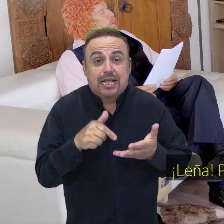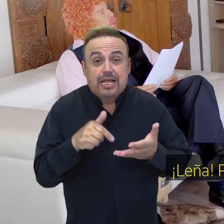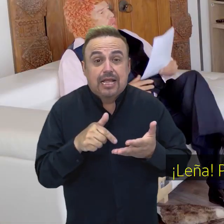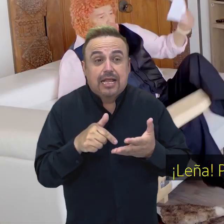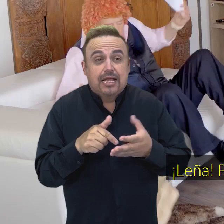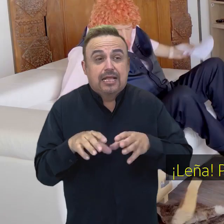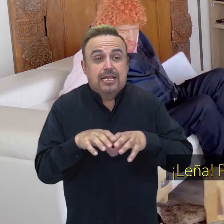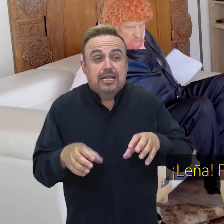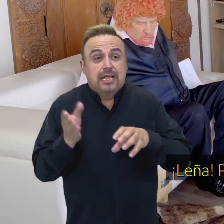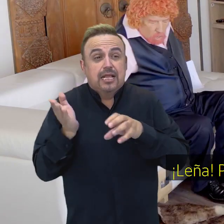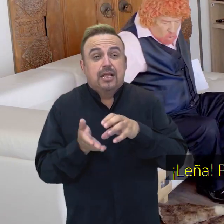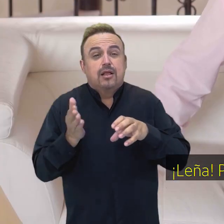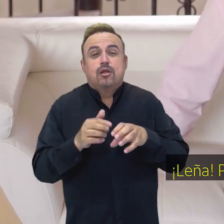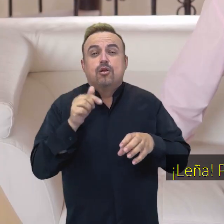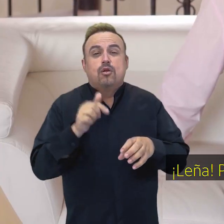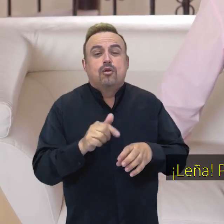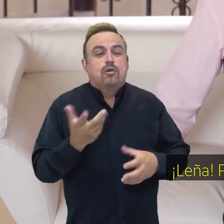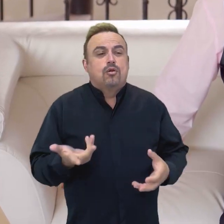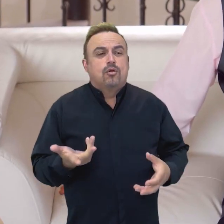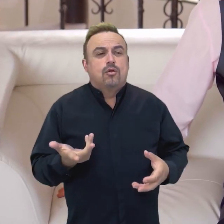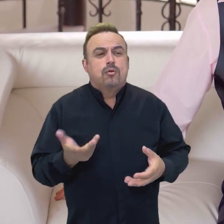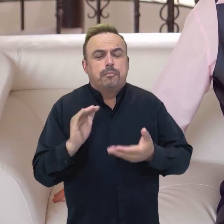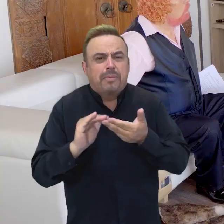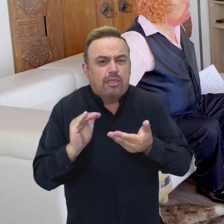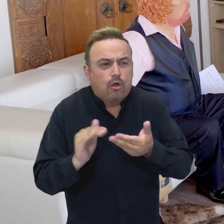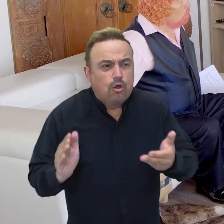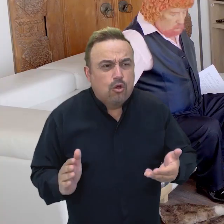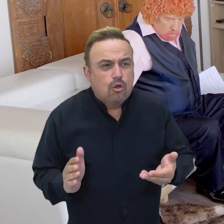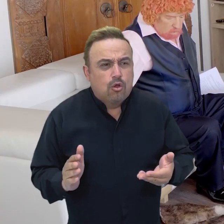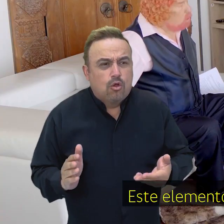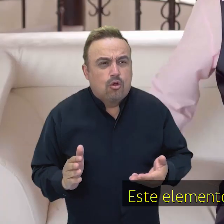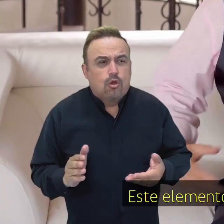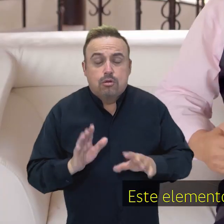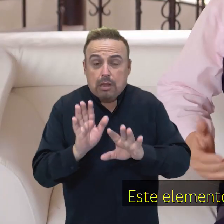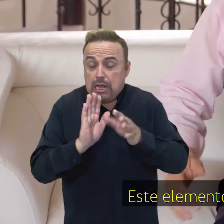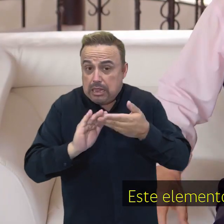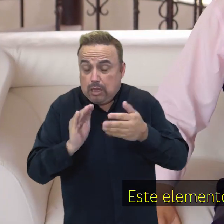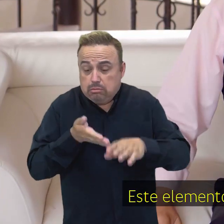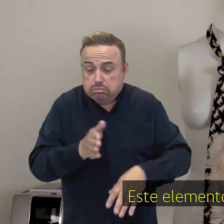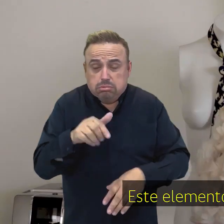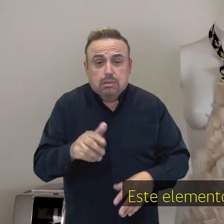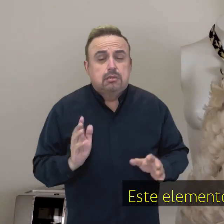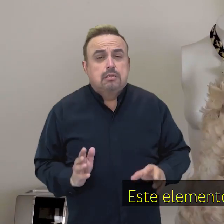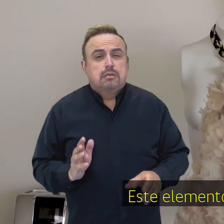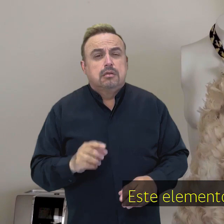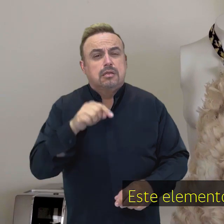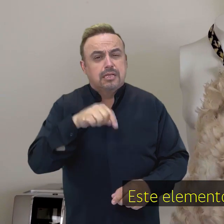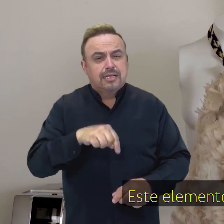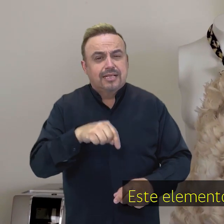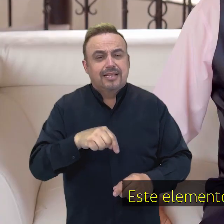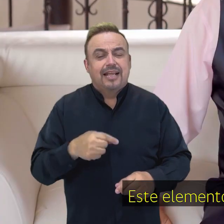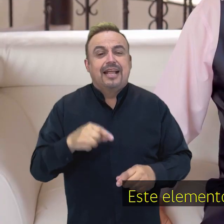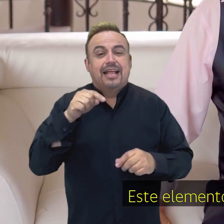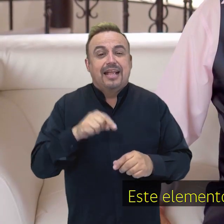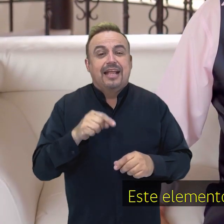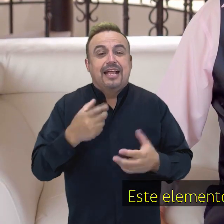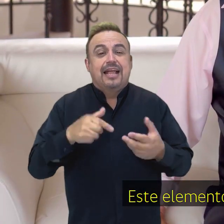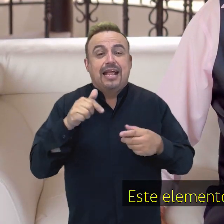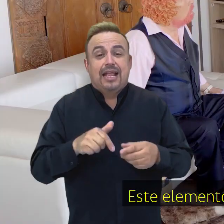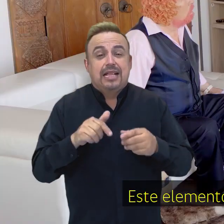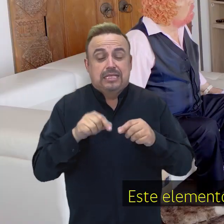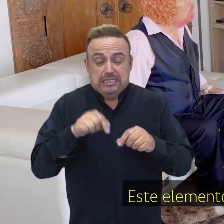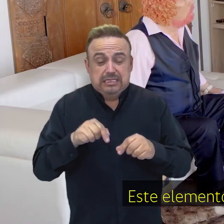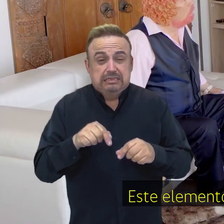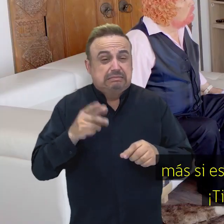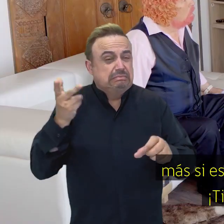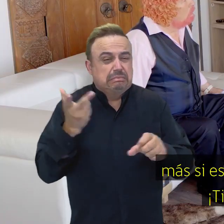que esco, no. ¡Muro! No, siga, continúe. Es que yo ven como jibo que es arcamente